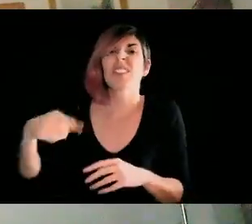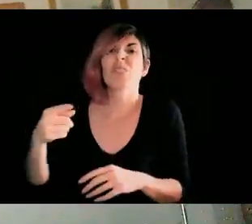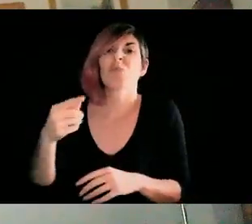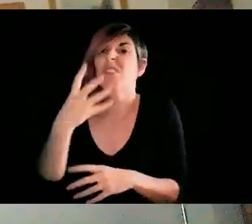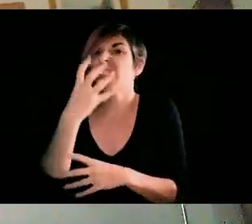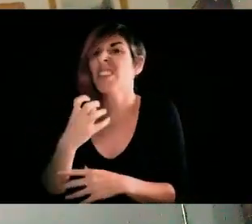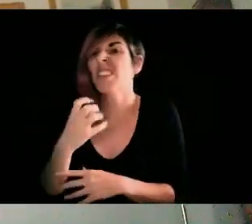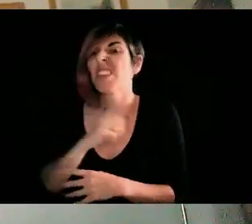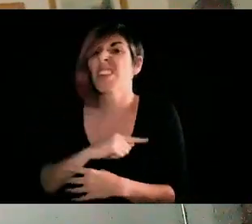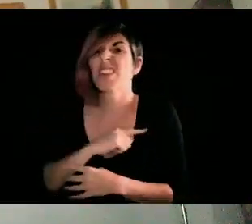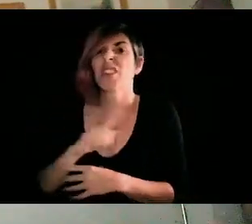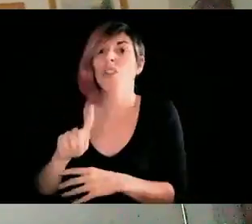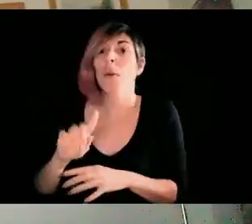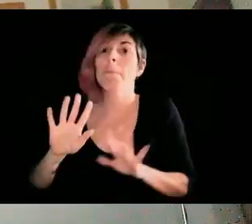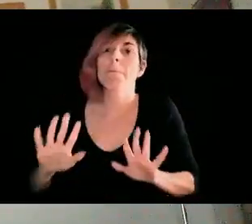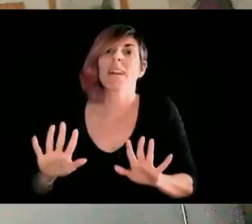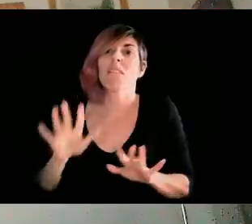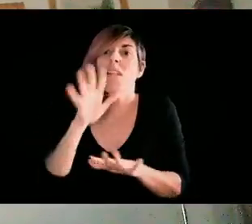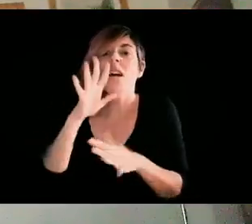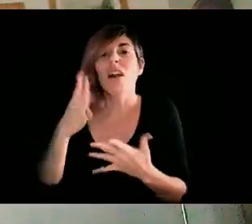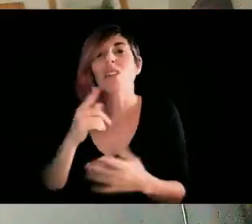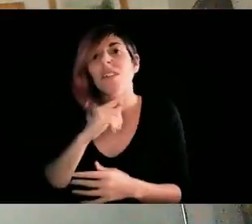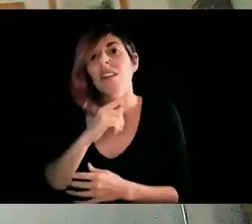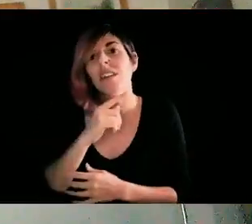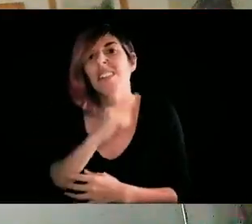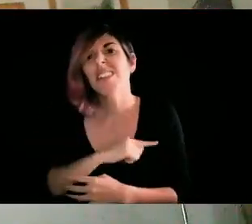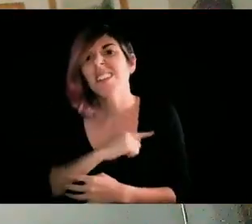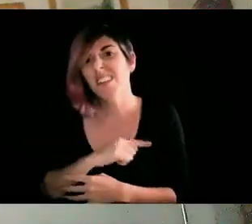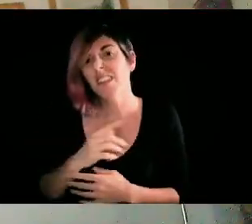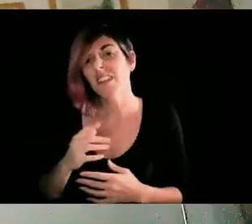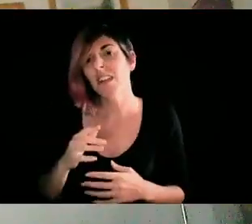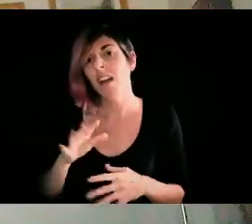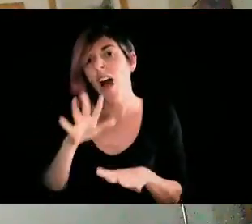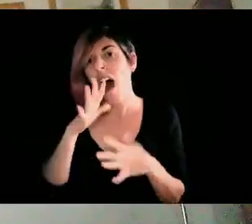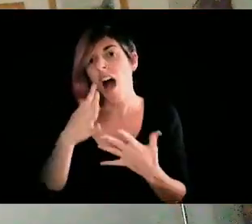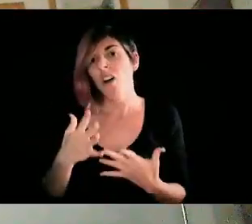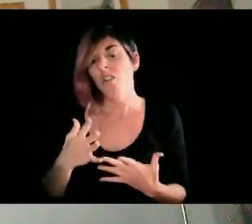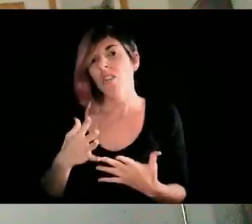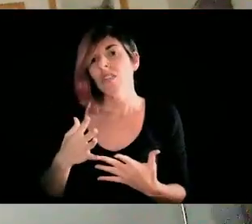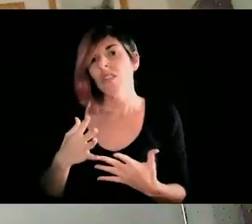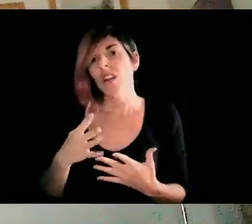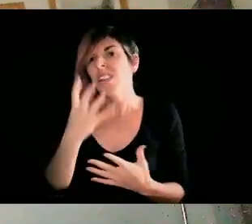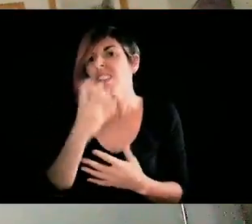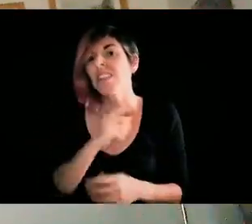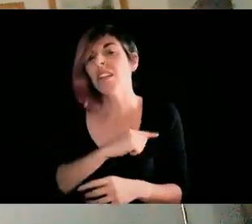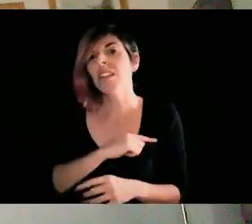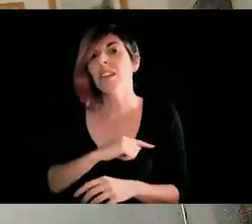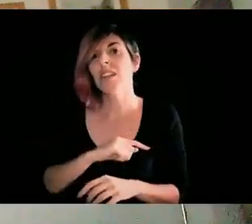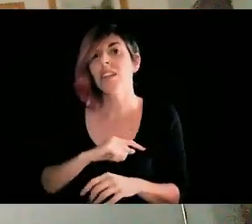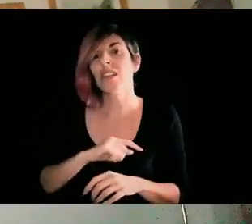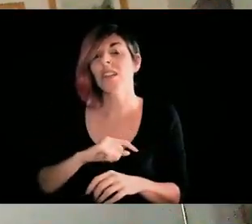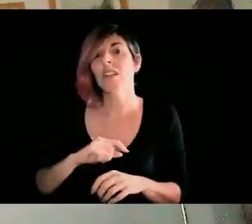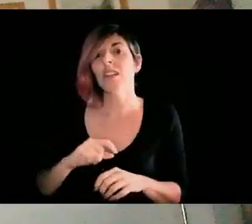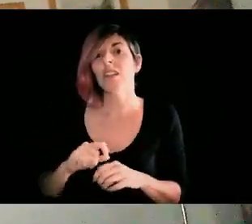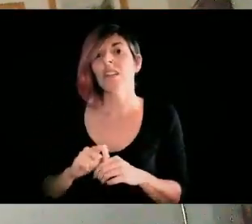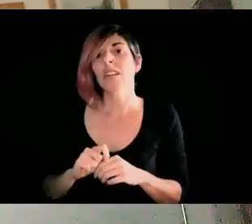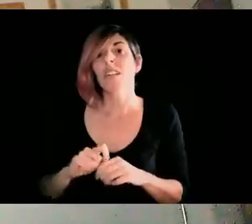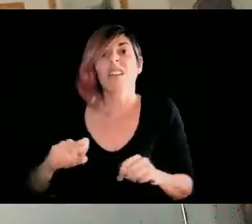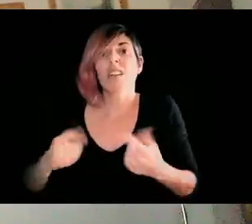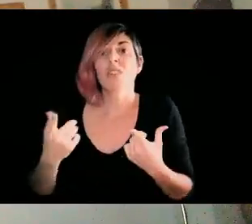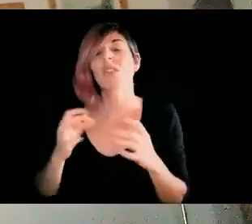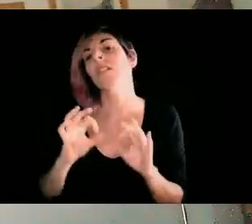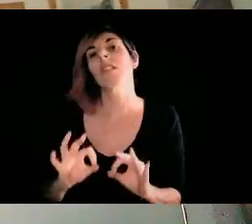después pueda no sentirme triste, pero en este momento me siento triste, me siento como me siento. Es absolutamente